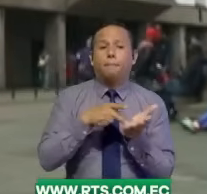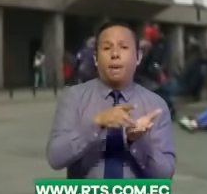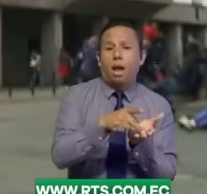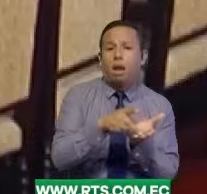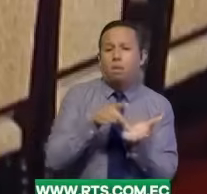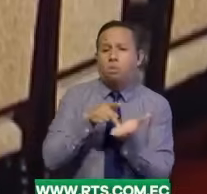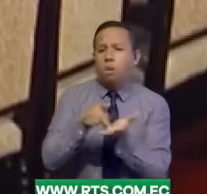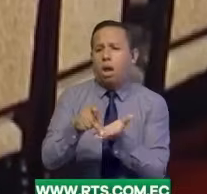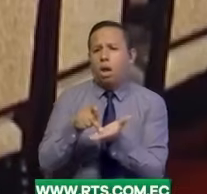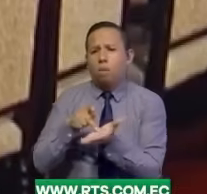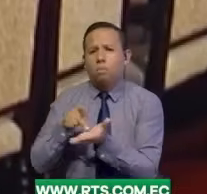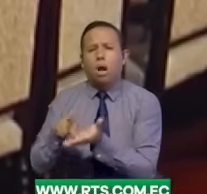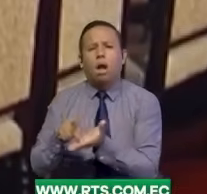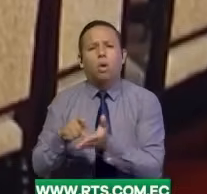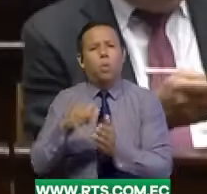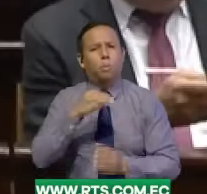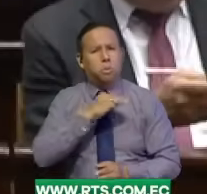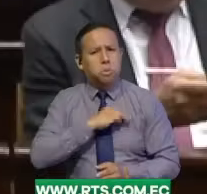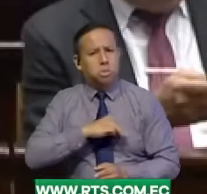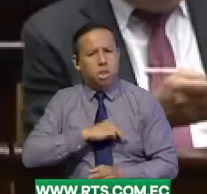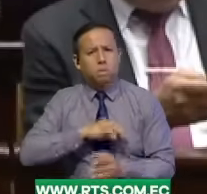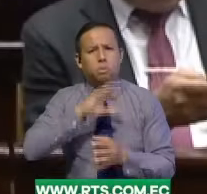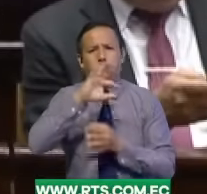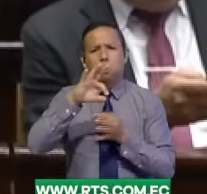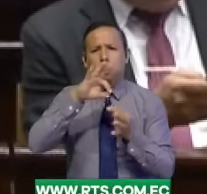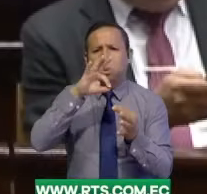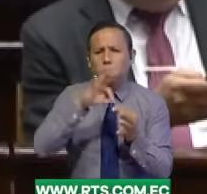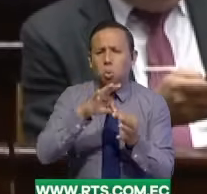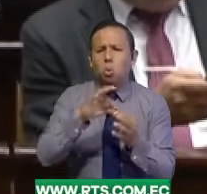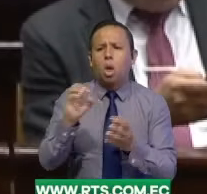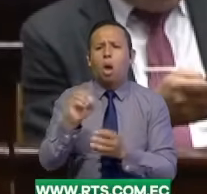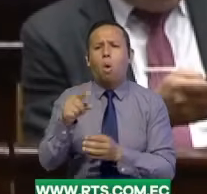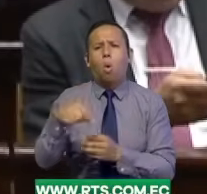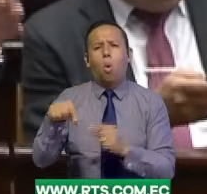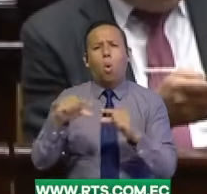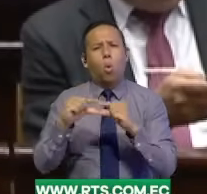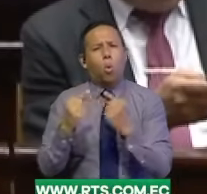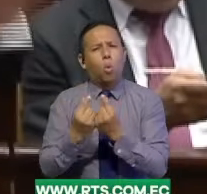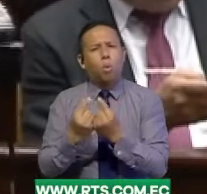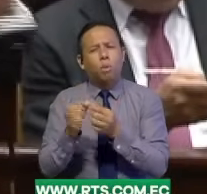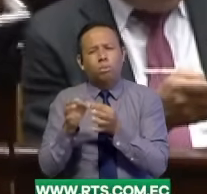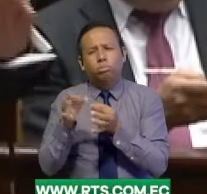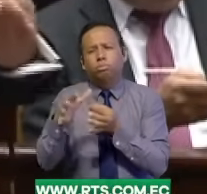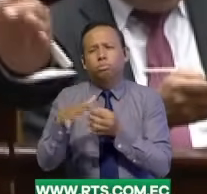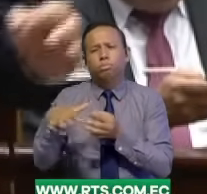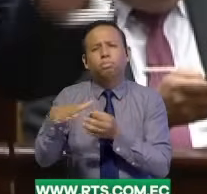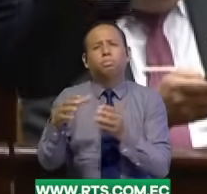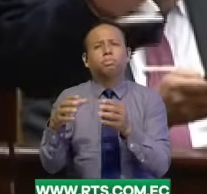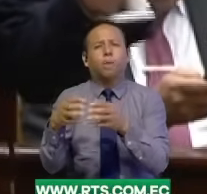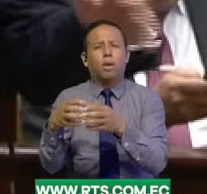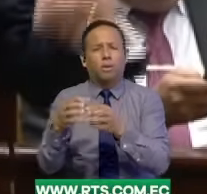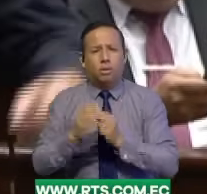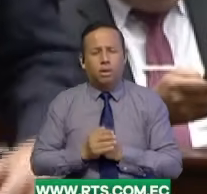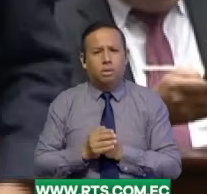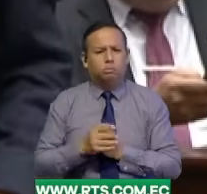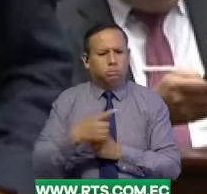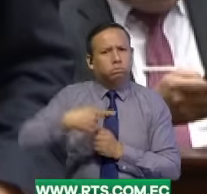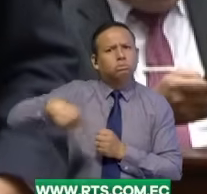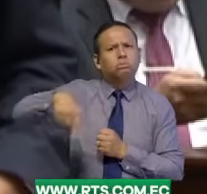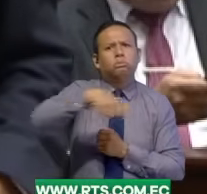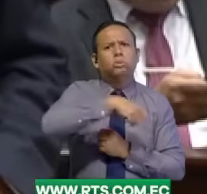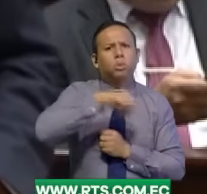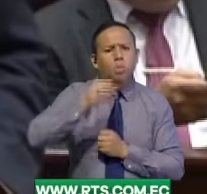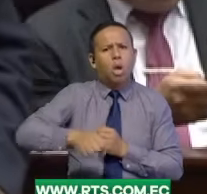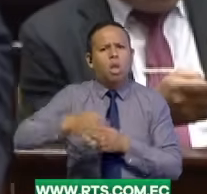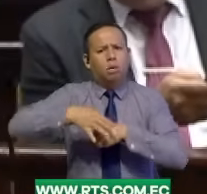prefecturas, municipios y parroquias. Así los GATS contarán con sus recursos a tiempo para ejecutar su plan